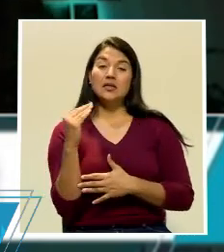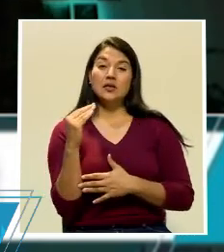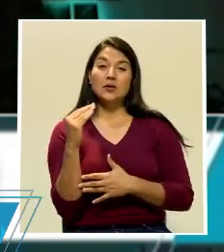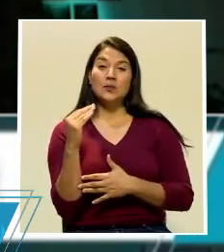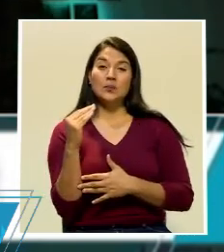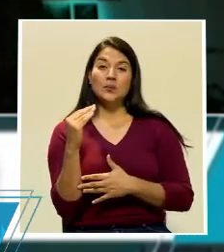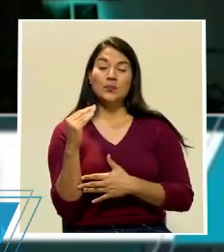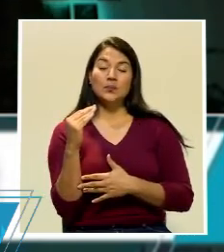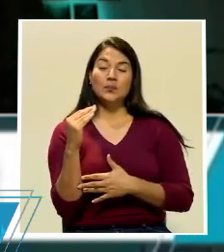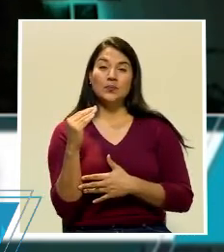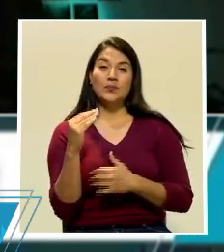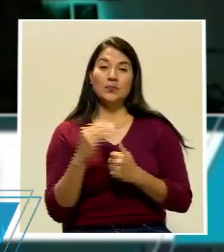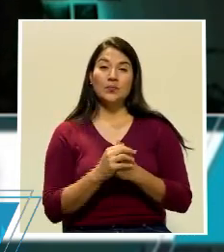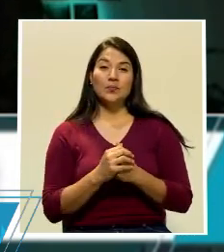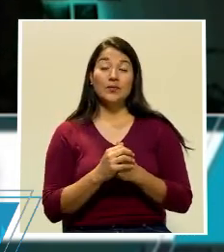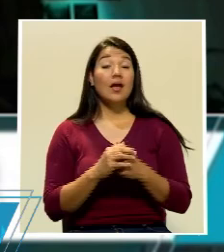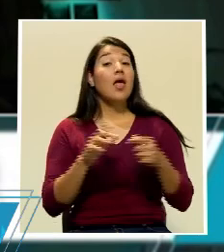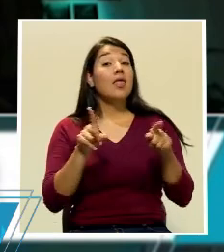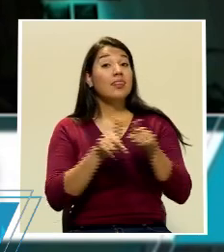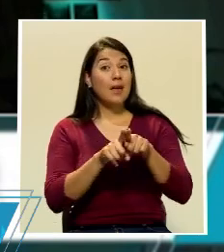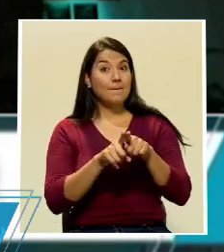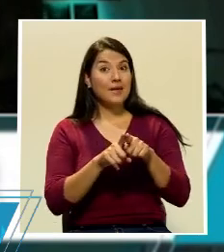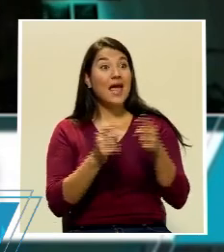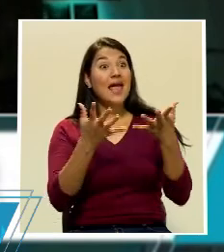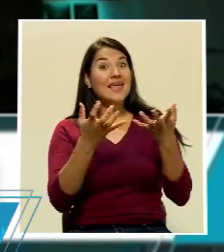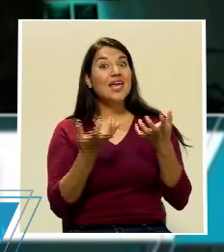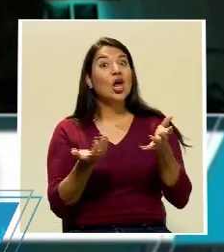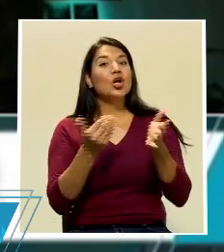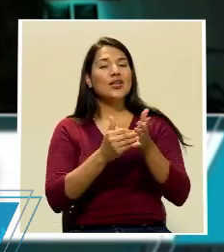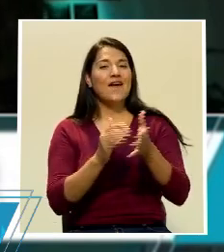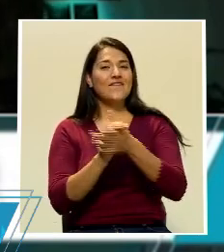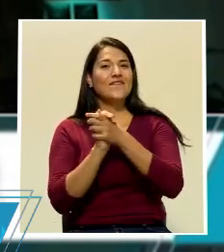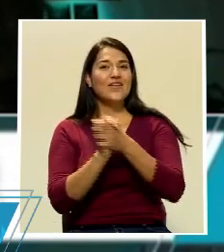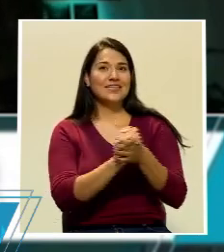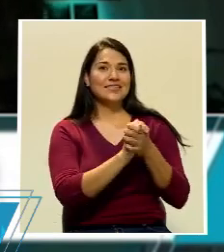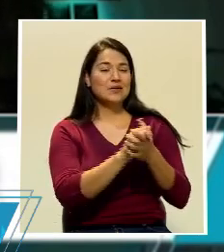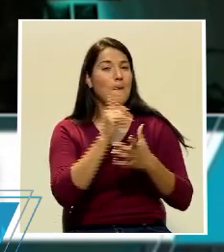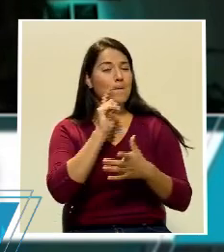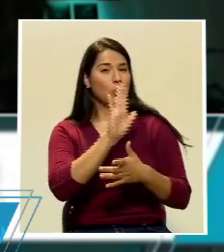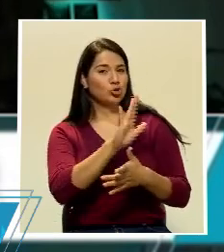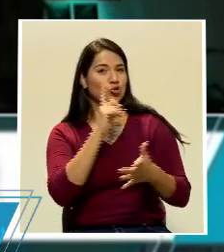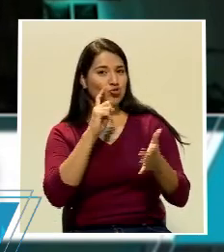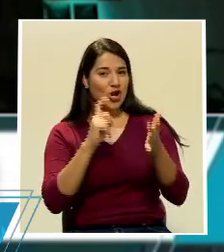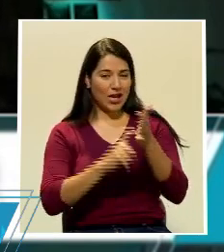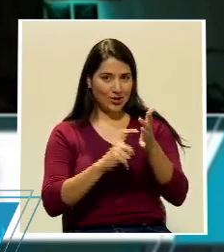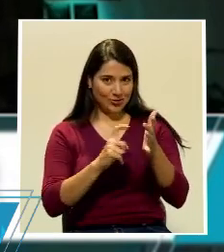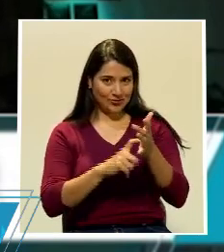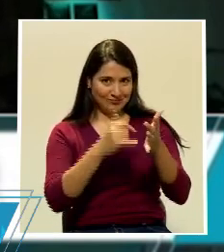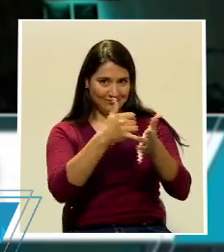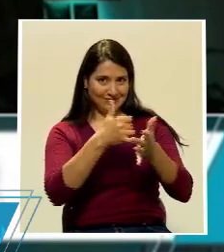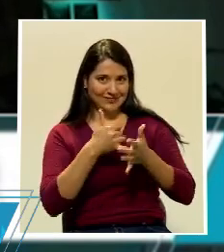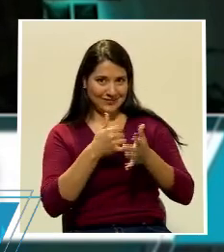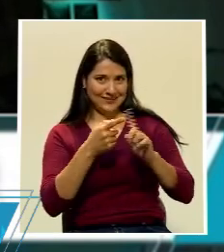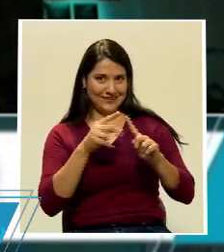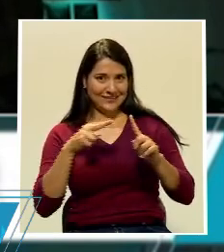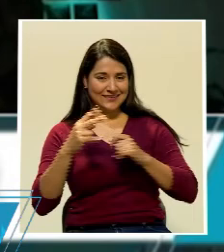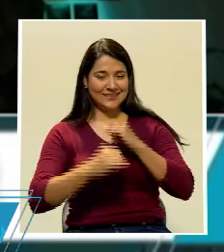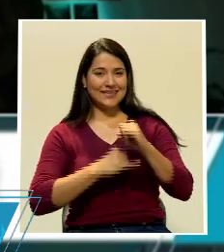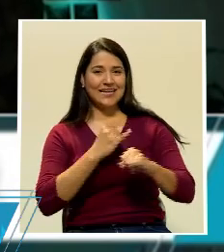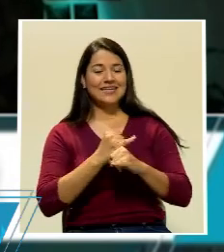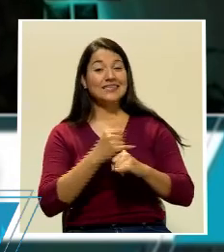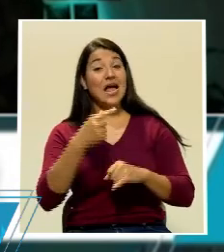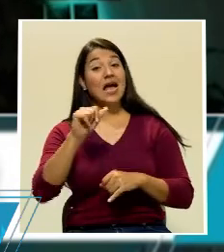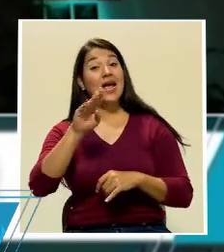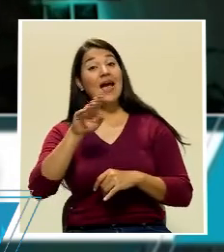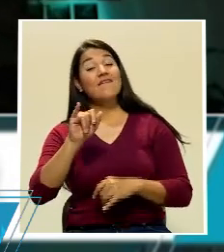y también te vuelvo a felicitar por el reconocimiento obtenido internacionalmente.